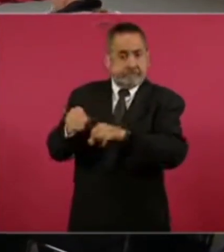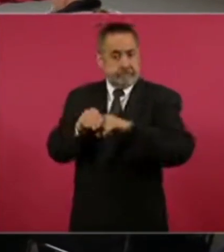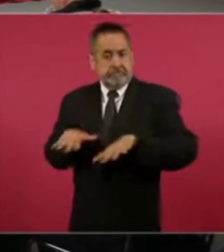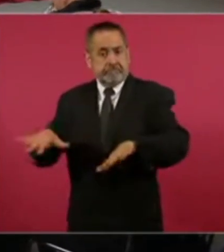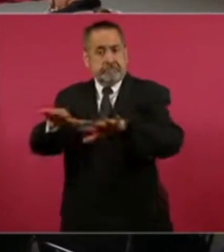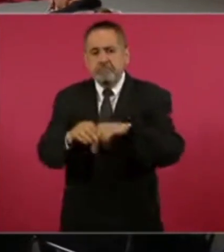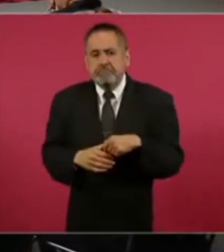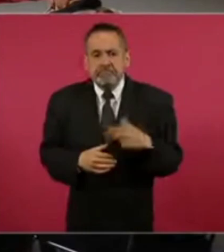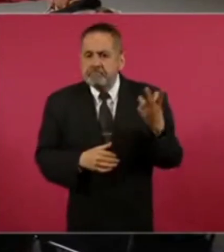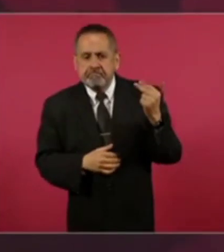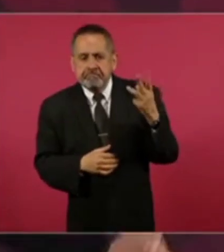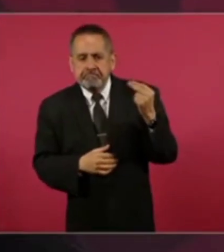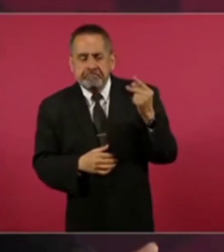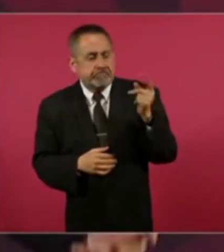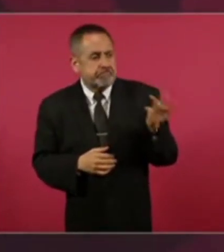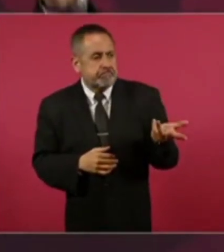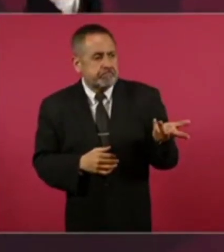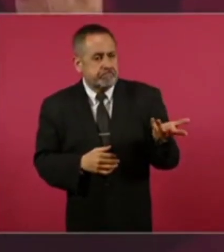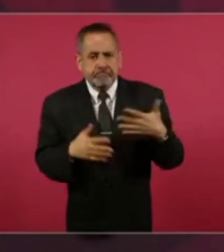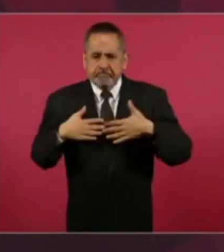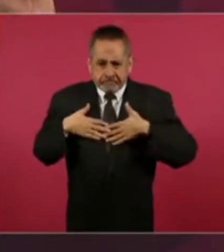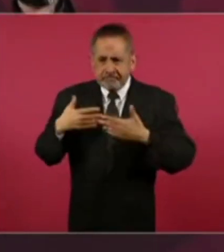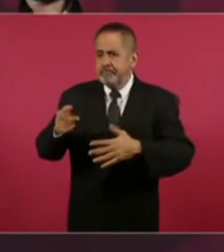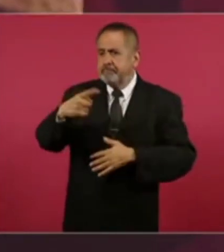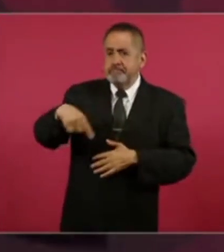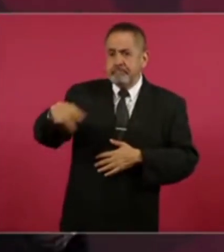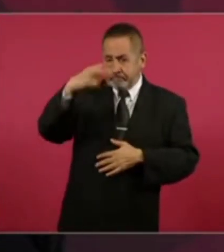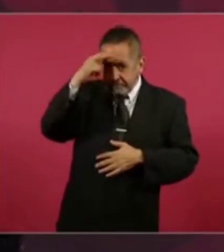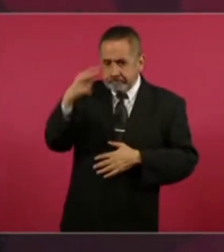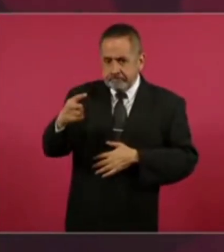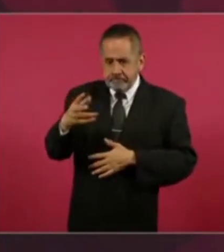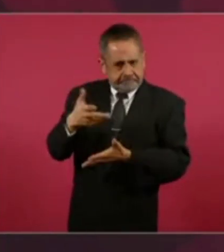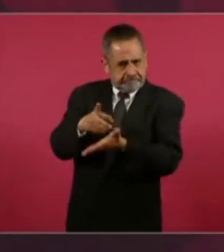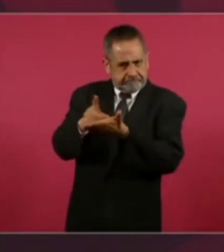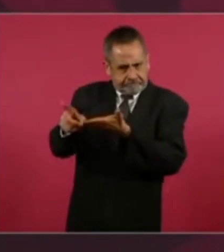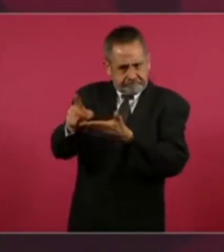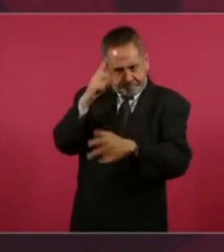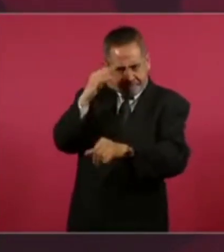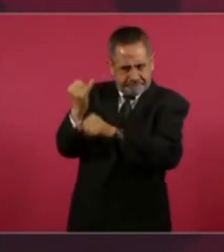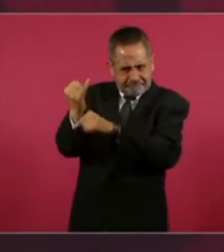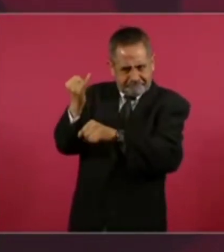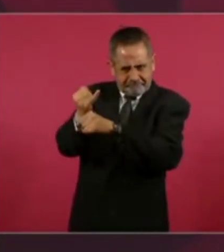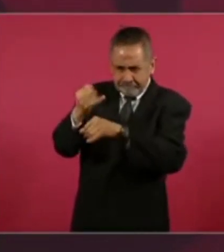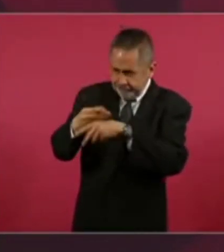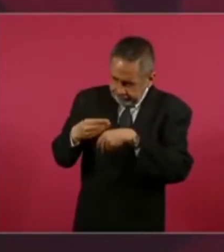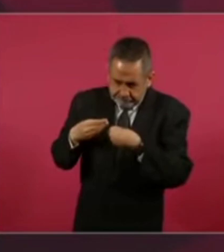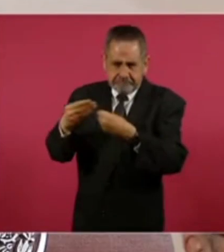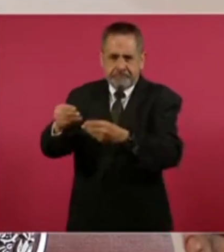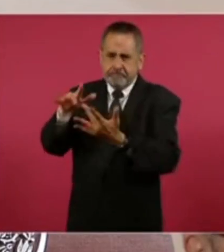tengan todos los mexicanos el derecho al internet.